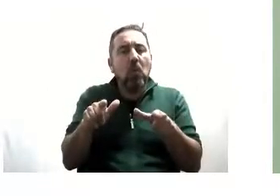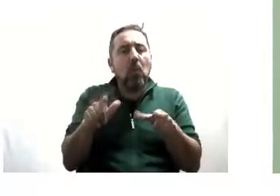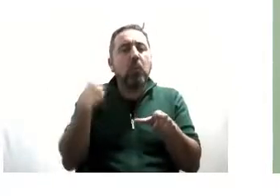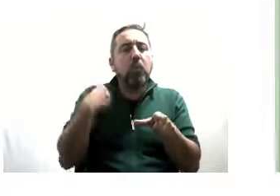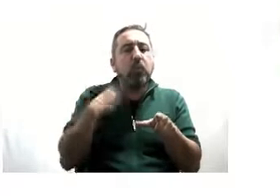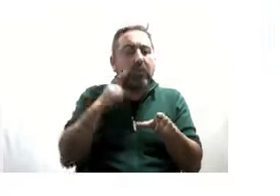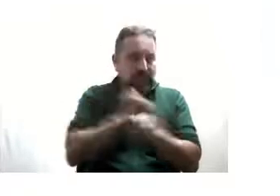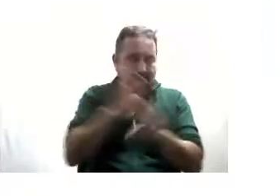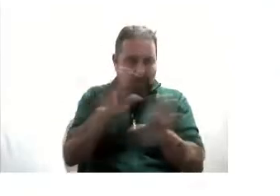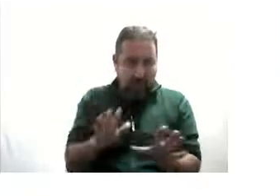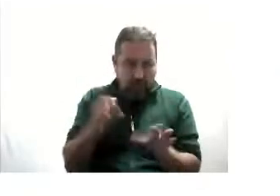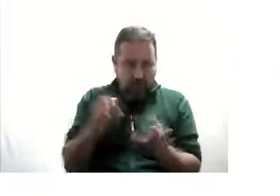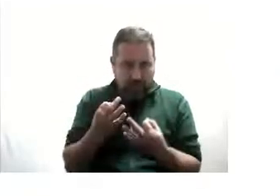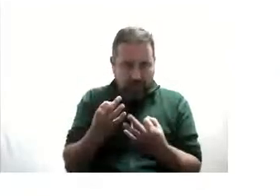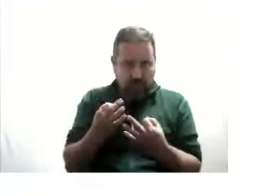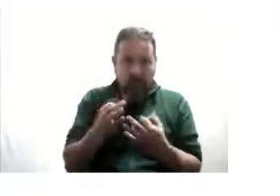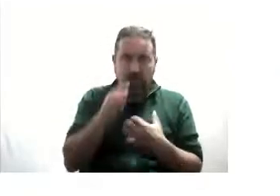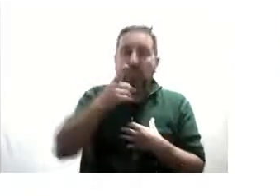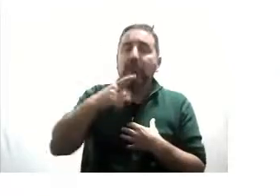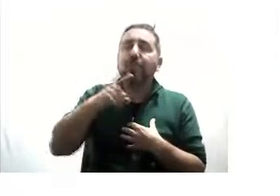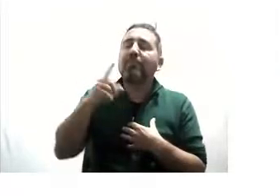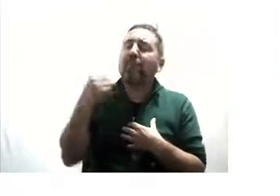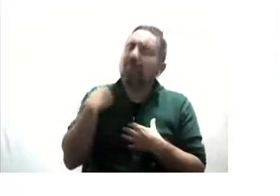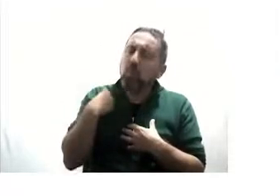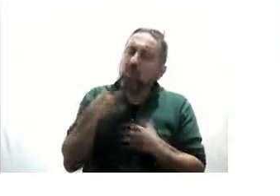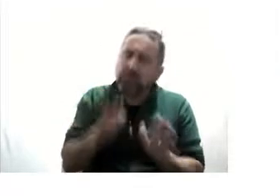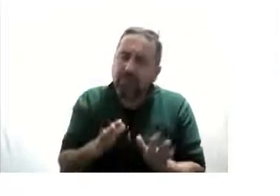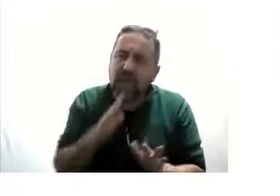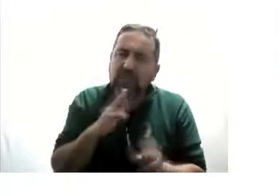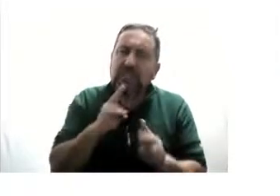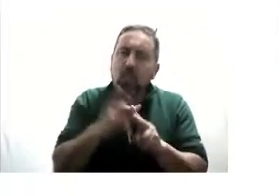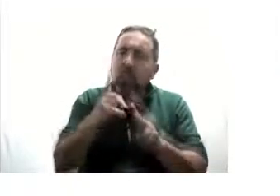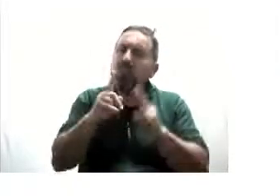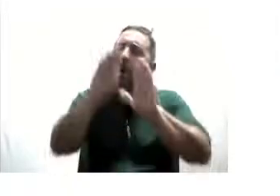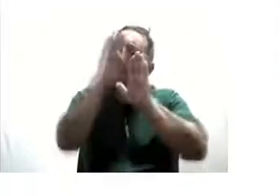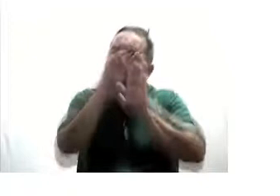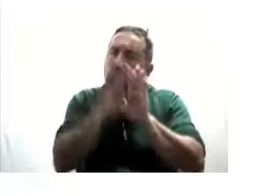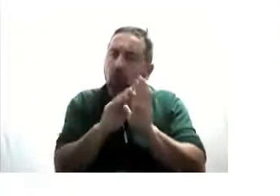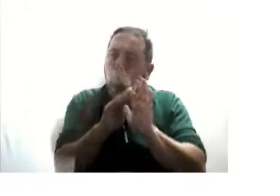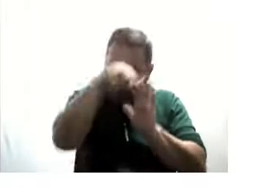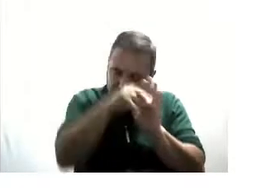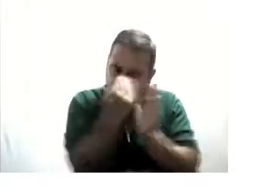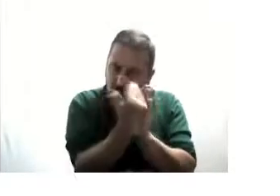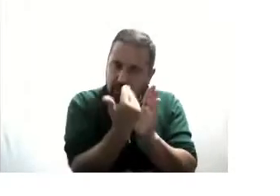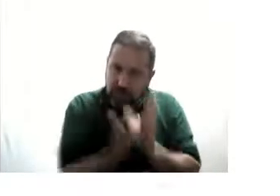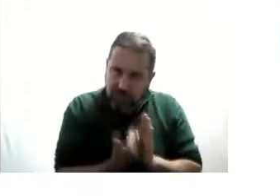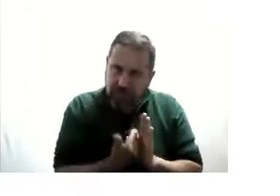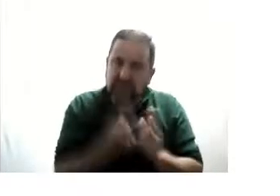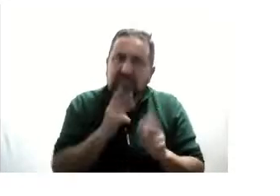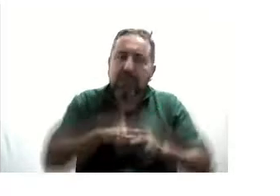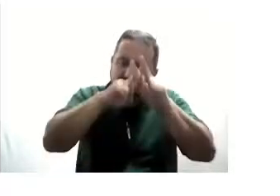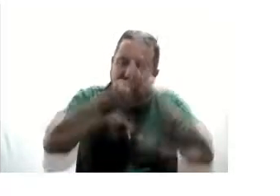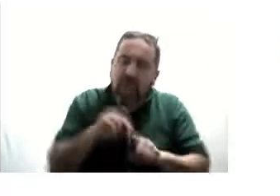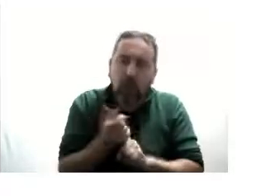bien clarificar, porque nos pregunta Luis si existe un protocolo nacional para el diagnóstico de la sordera.